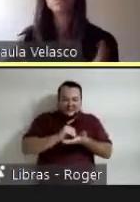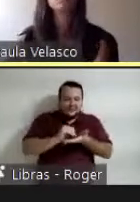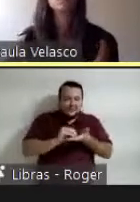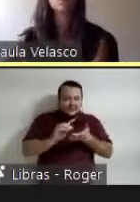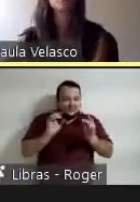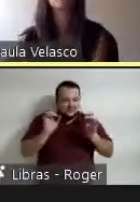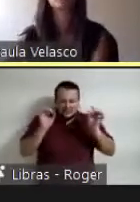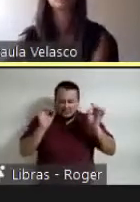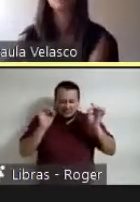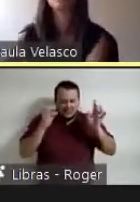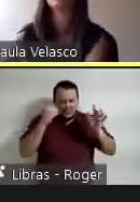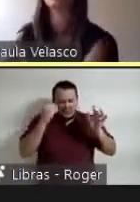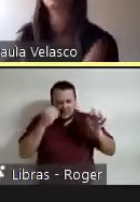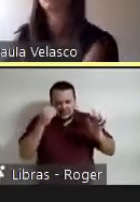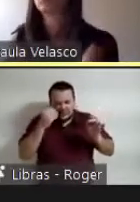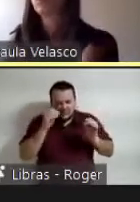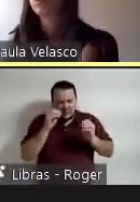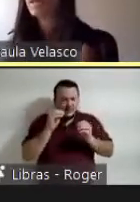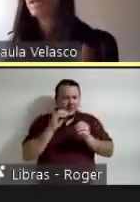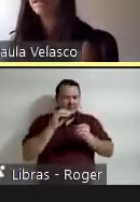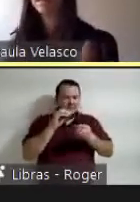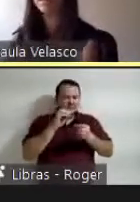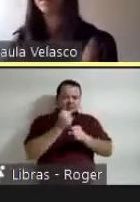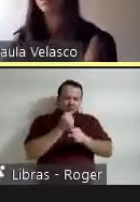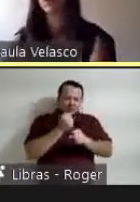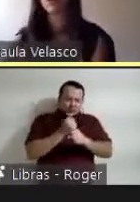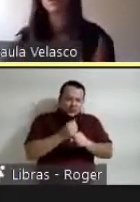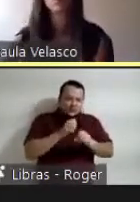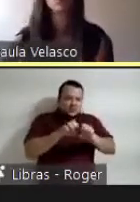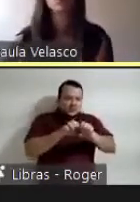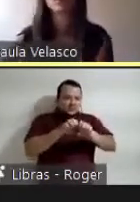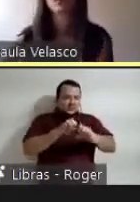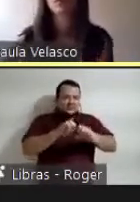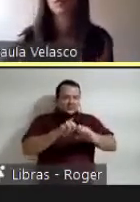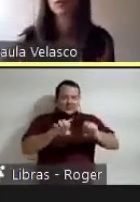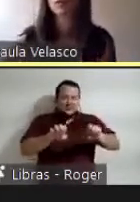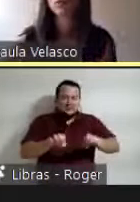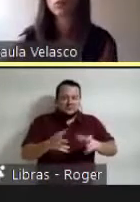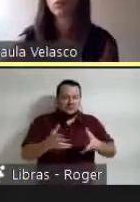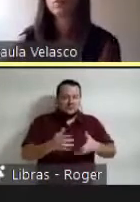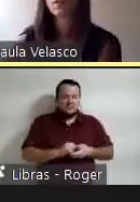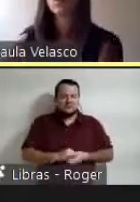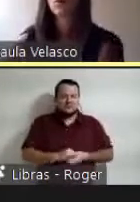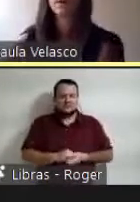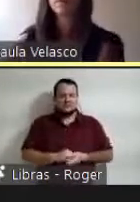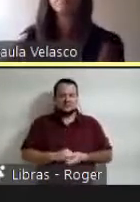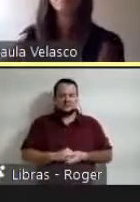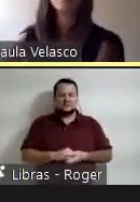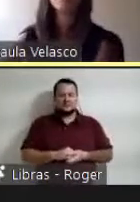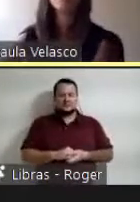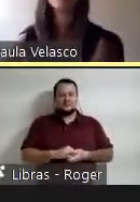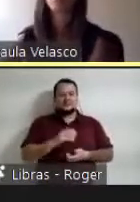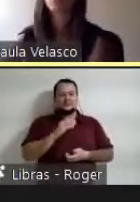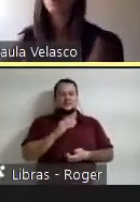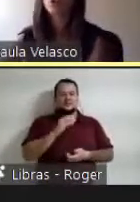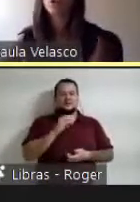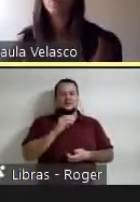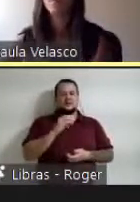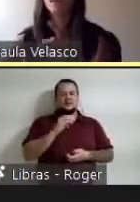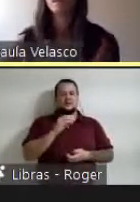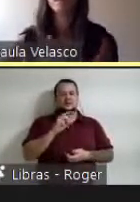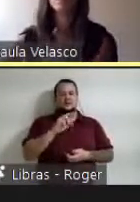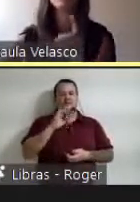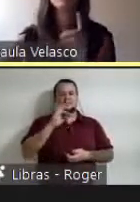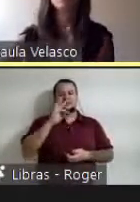Chandler Luis Cerco Fernando Pérez Pedro Alberto Lomé e Cristian Sandoval Nuestra propuesta obtuvo o primer lugar e se destacou